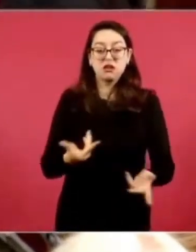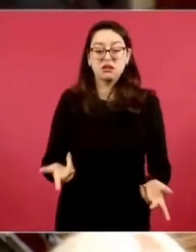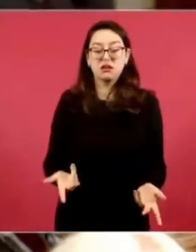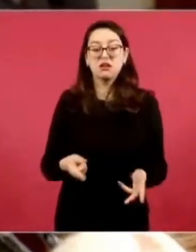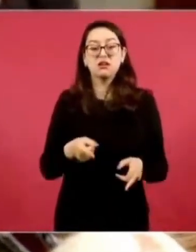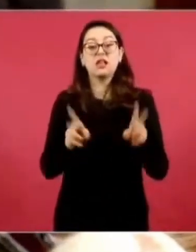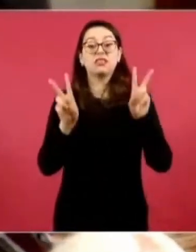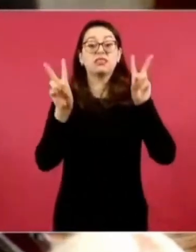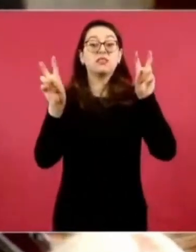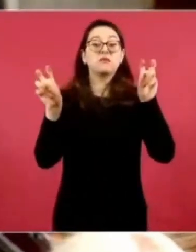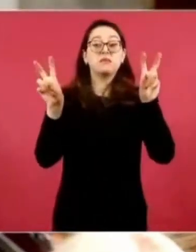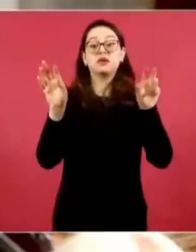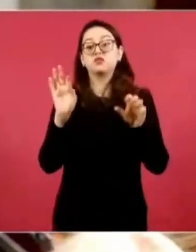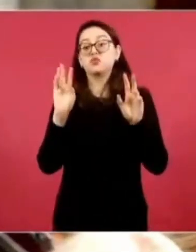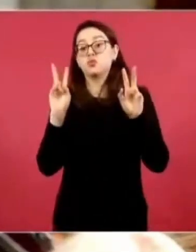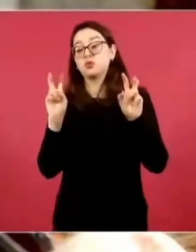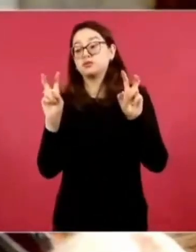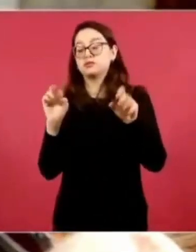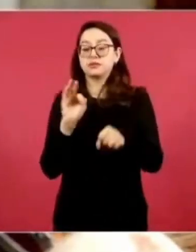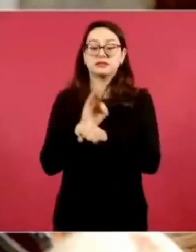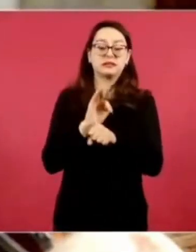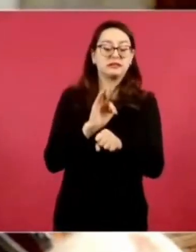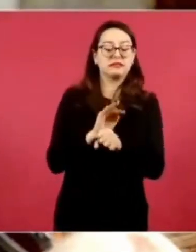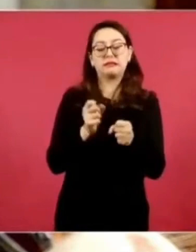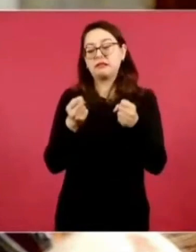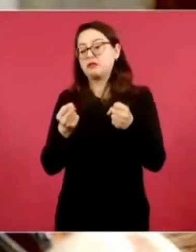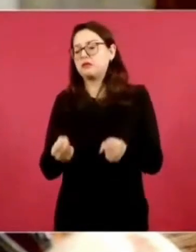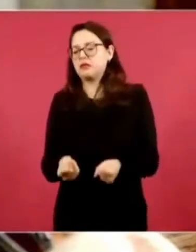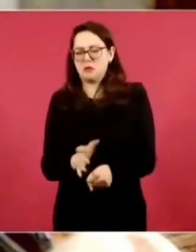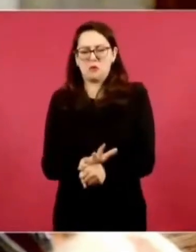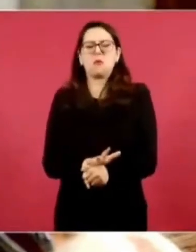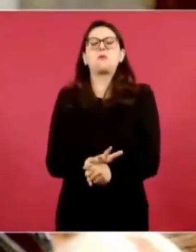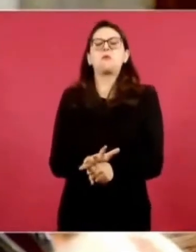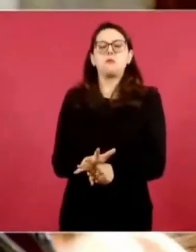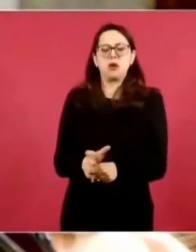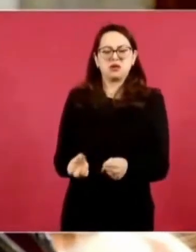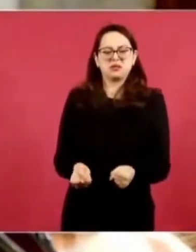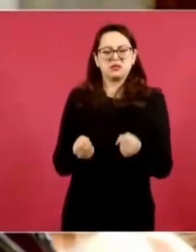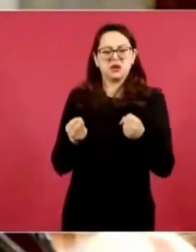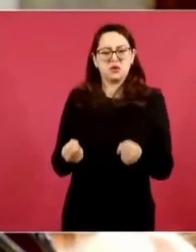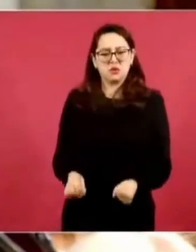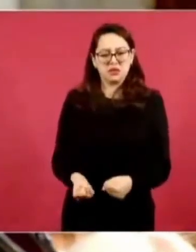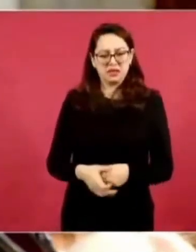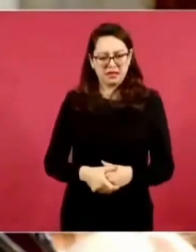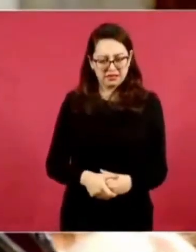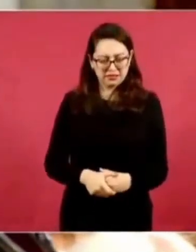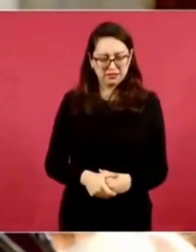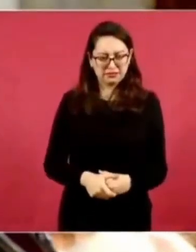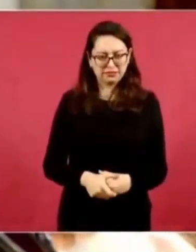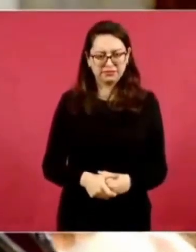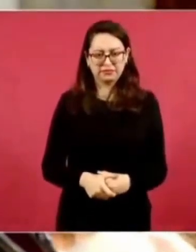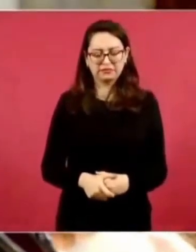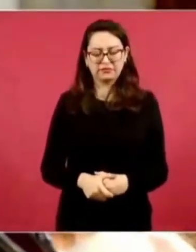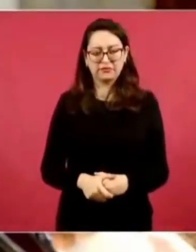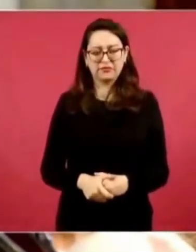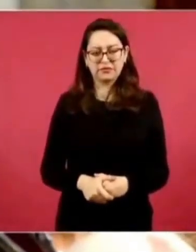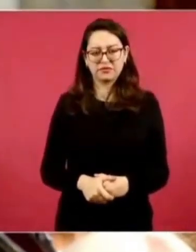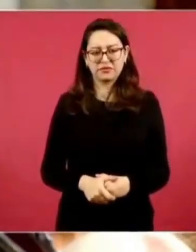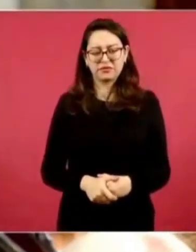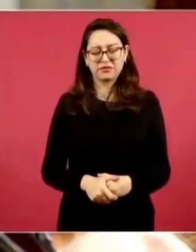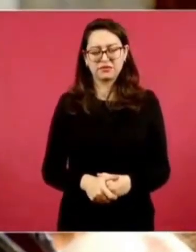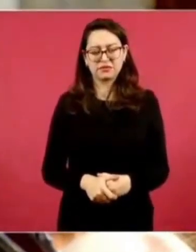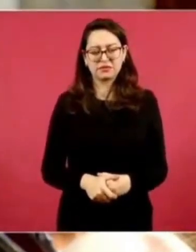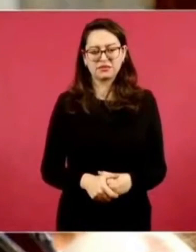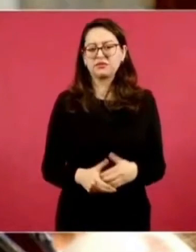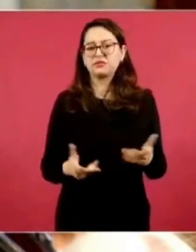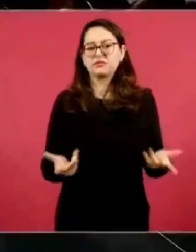de seguridad. ¿Cuál seguridad? Te sacan cuando te extraen, pero te condenan a la muerte mediática, a